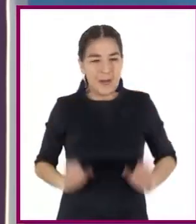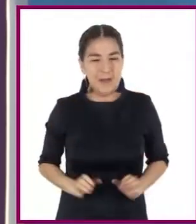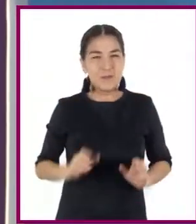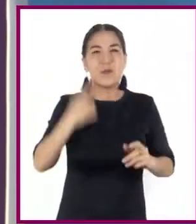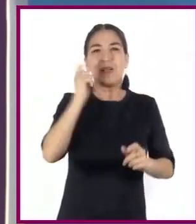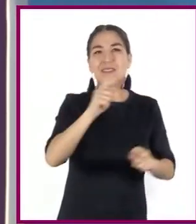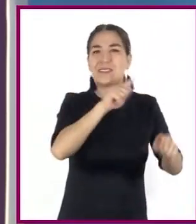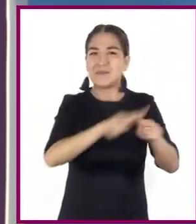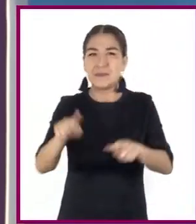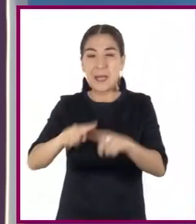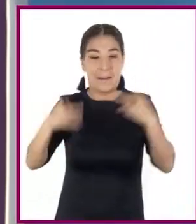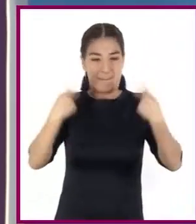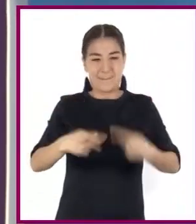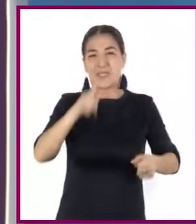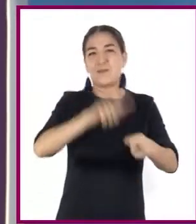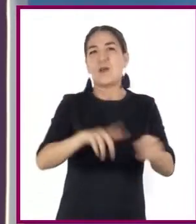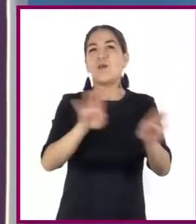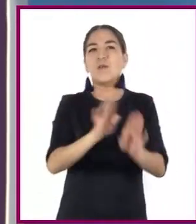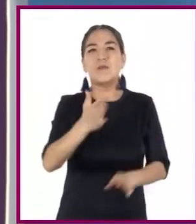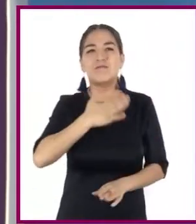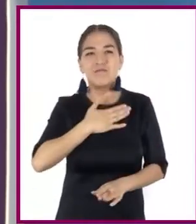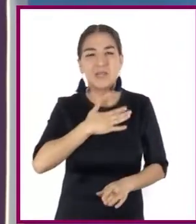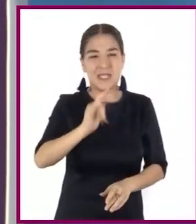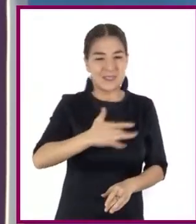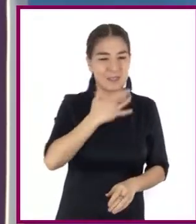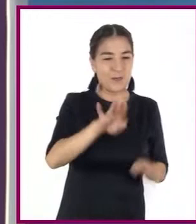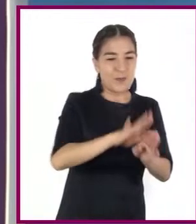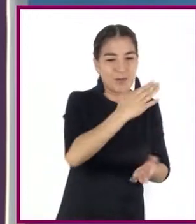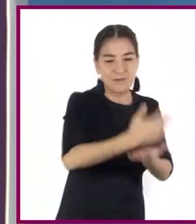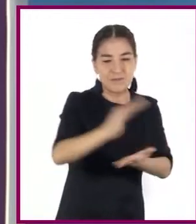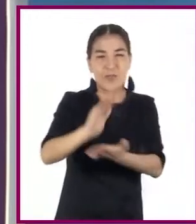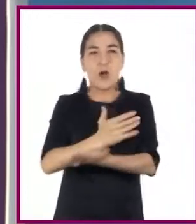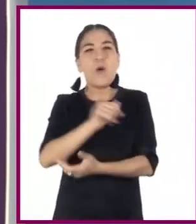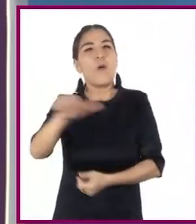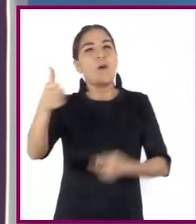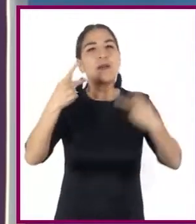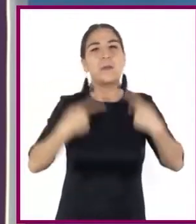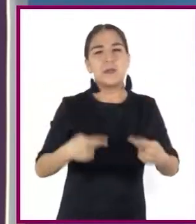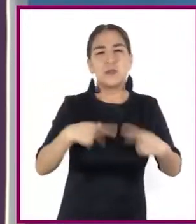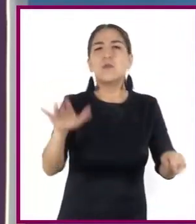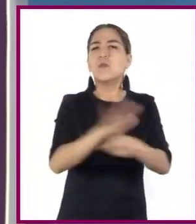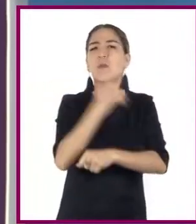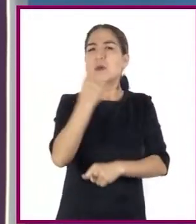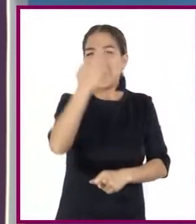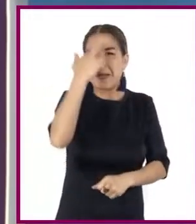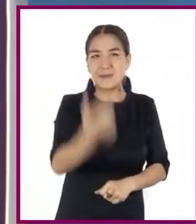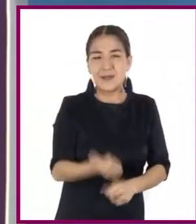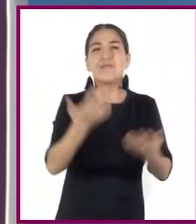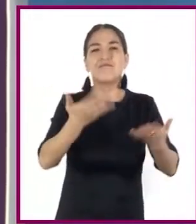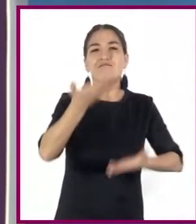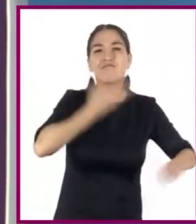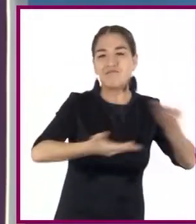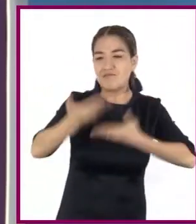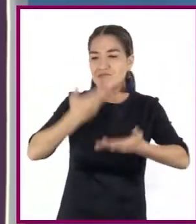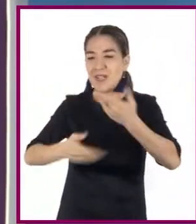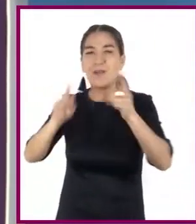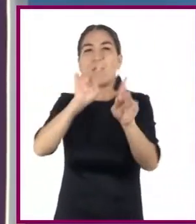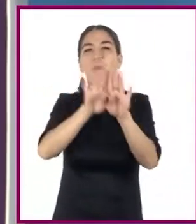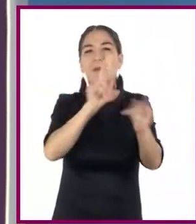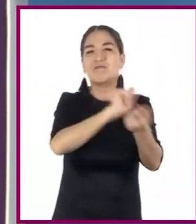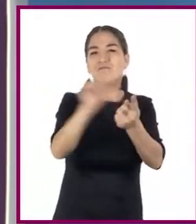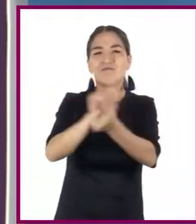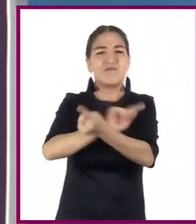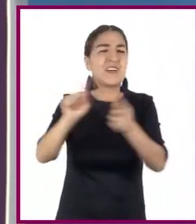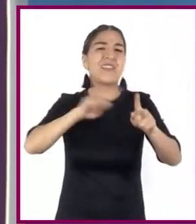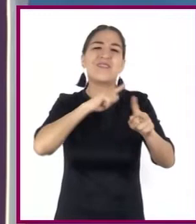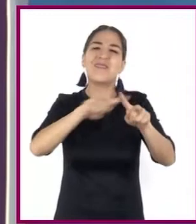personalidad. Nos ayudan a identificarnos con otras personas, debido a que interactuamos en distintos ámbitos de la